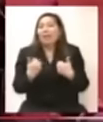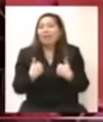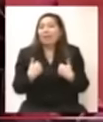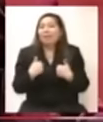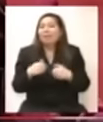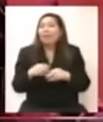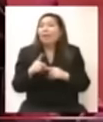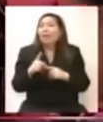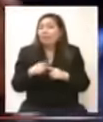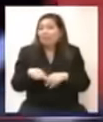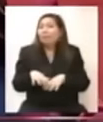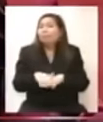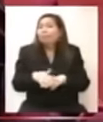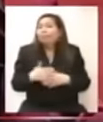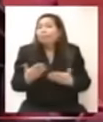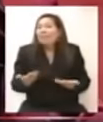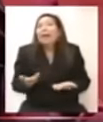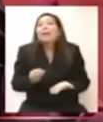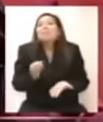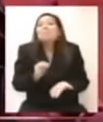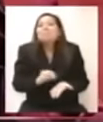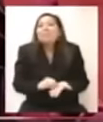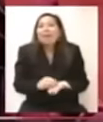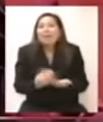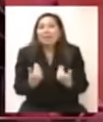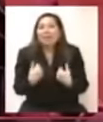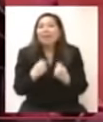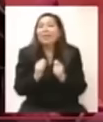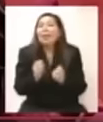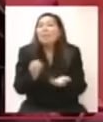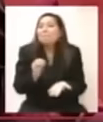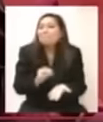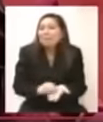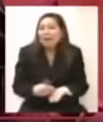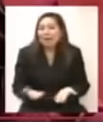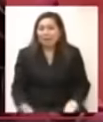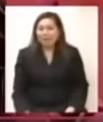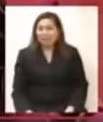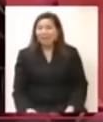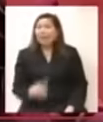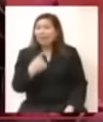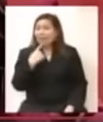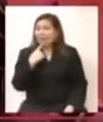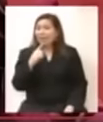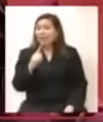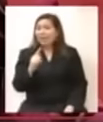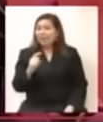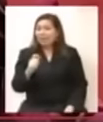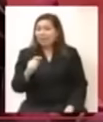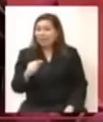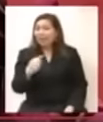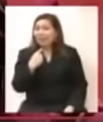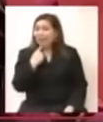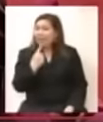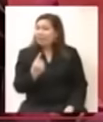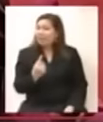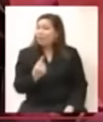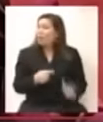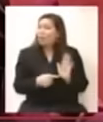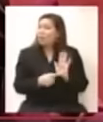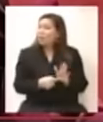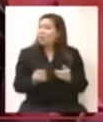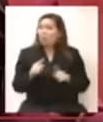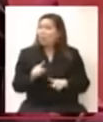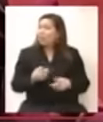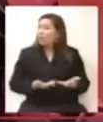este tratado Qué más Qué ventajas más nos puede dar y lo dice no dice no es un